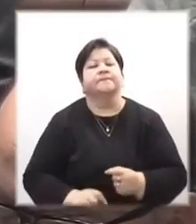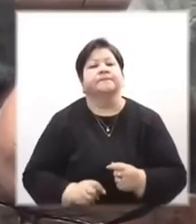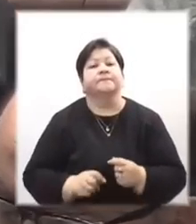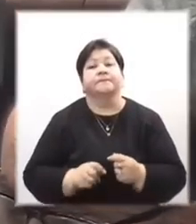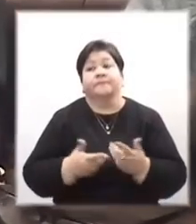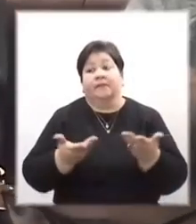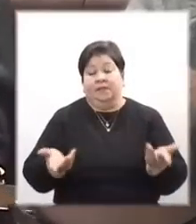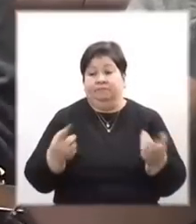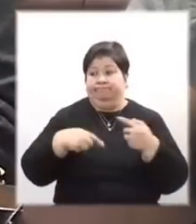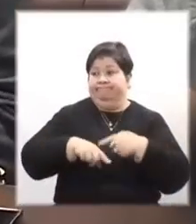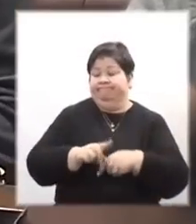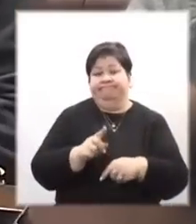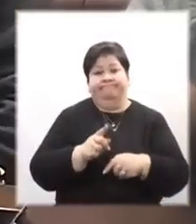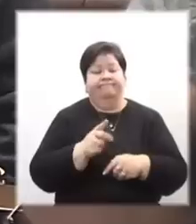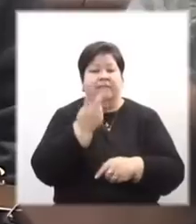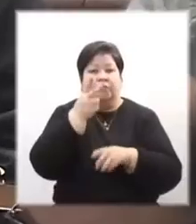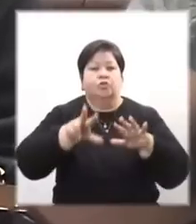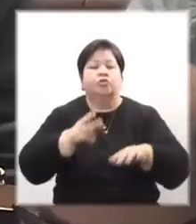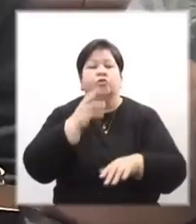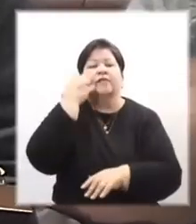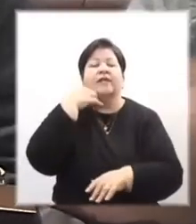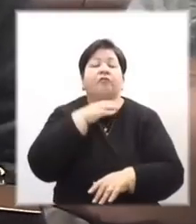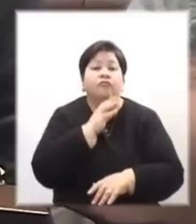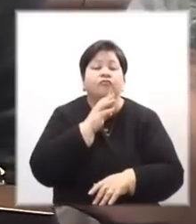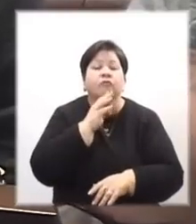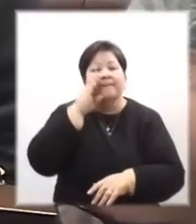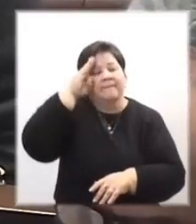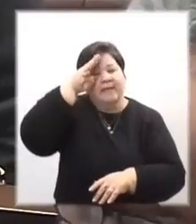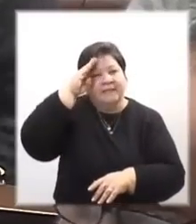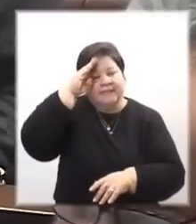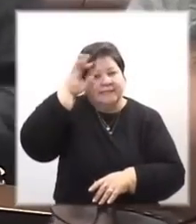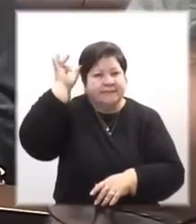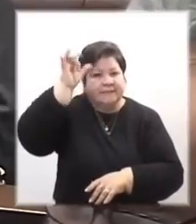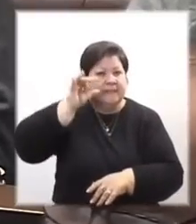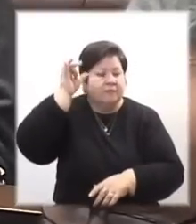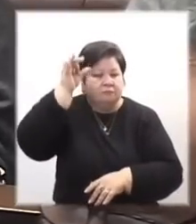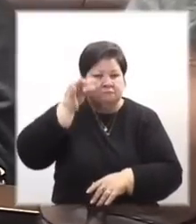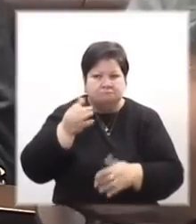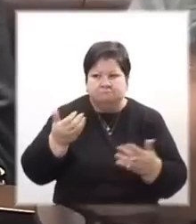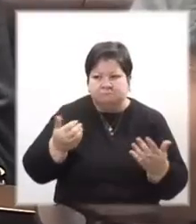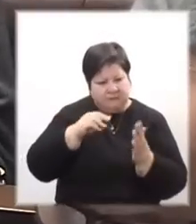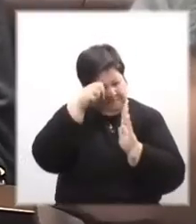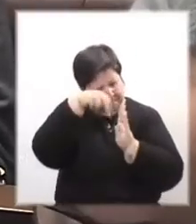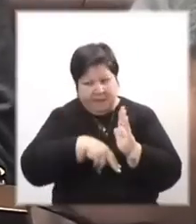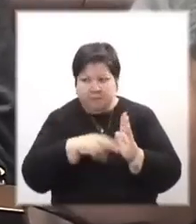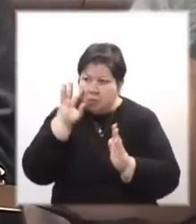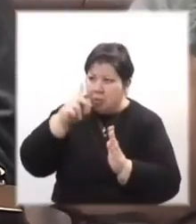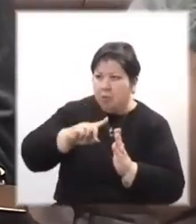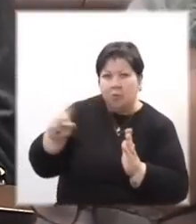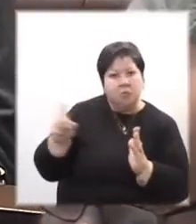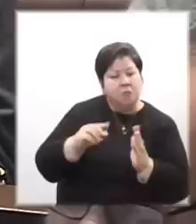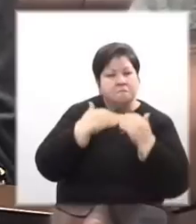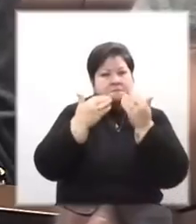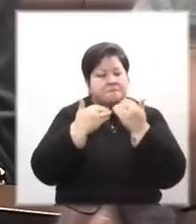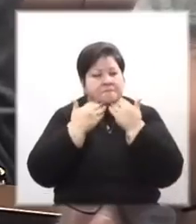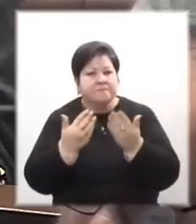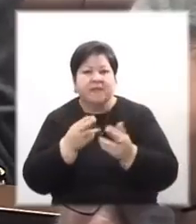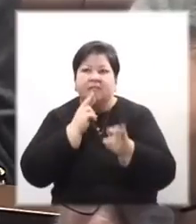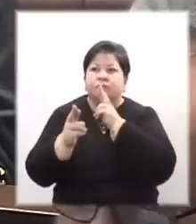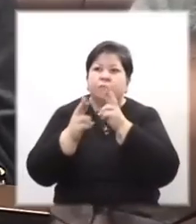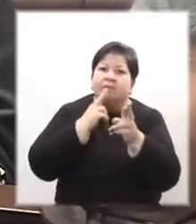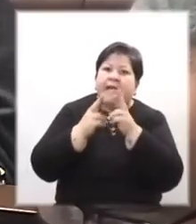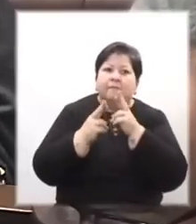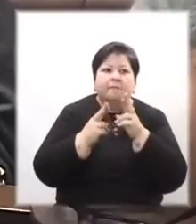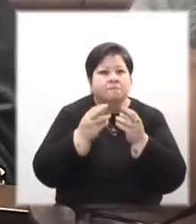Ante tanto desconcierto, el 28 de agosto el senador Manini declaró, yo no conozco el plan, indudablemente que los resultados del plan no están